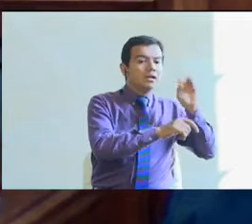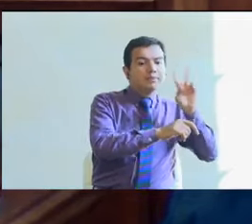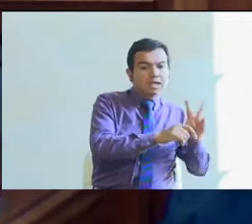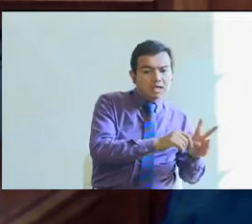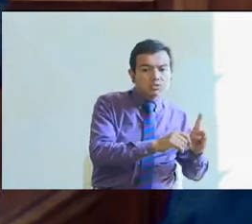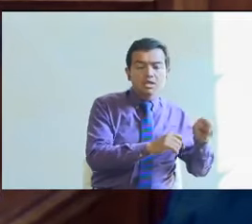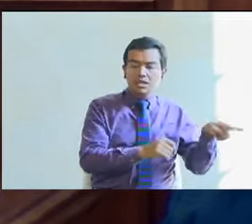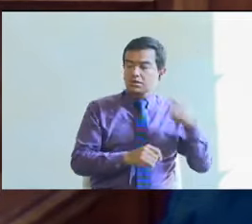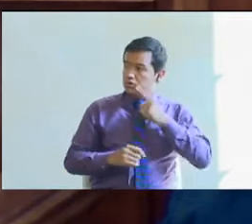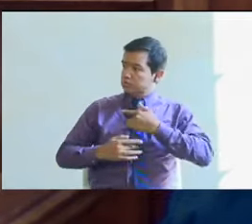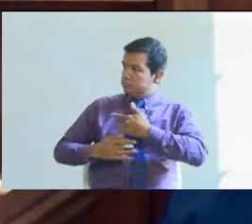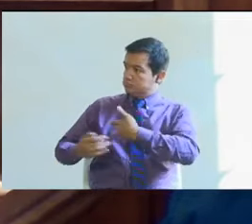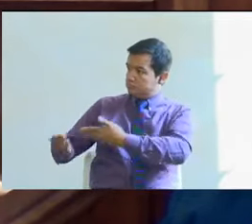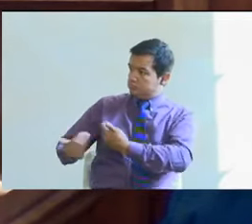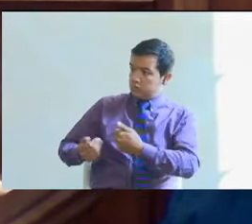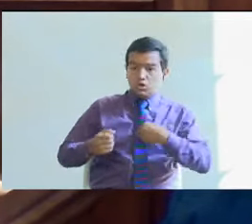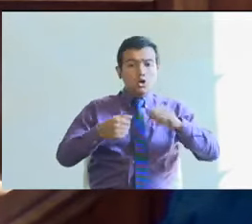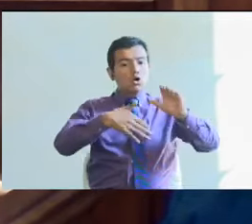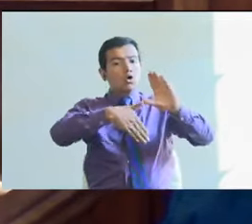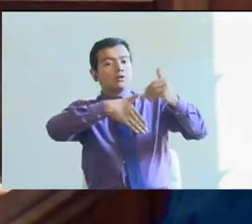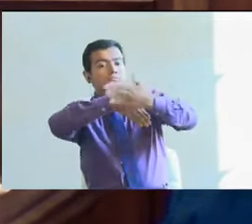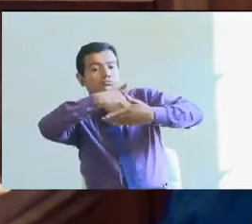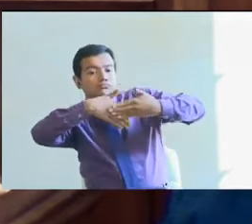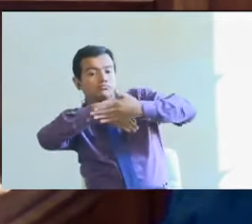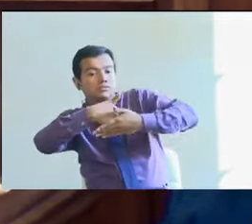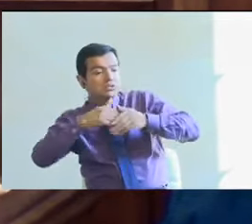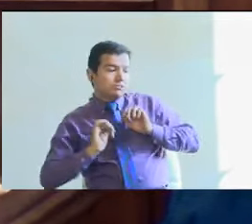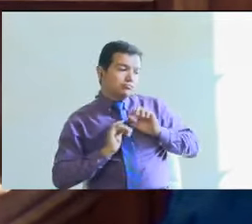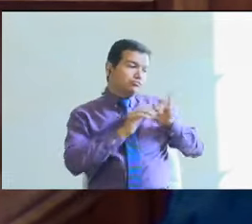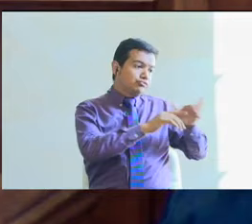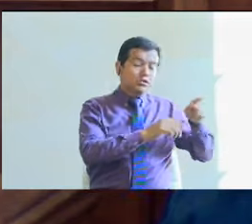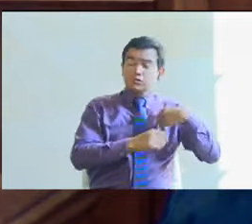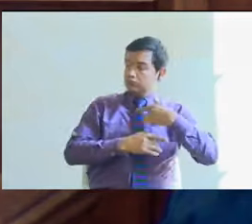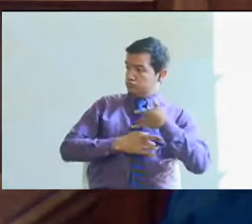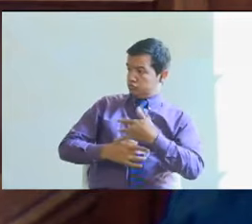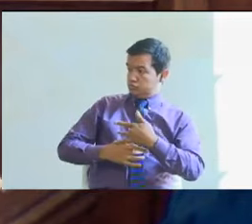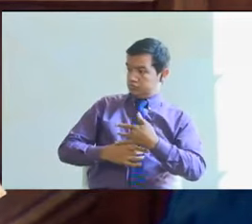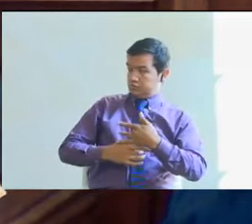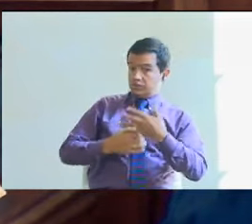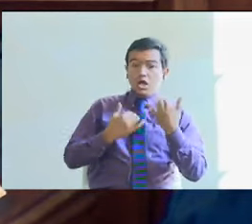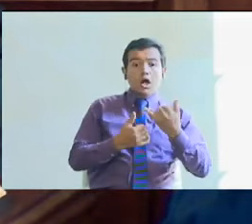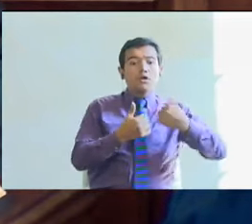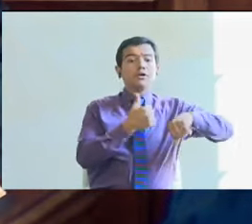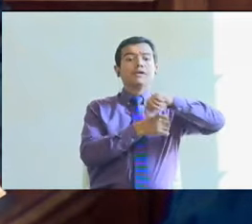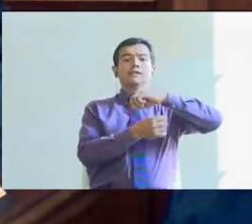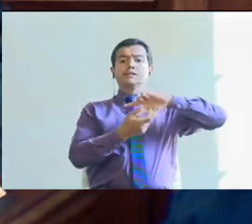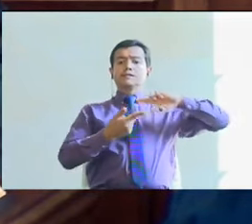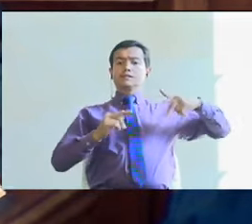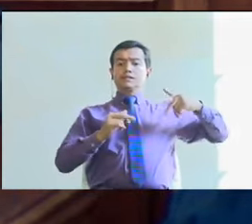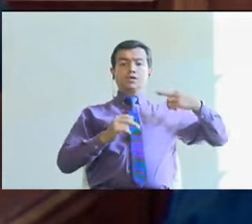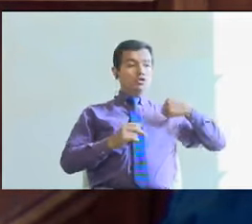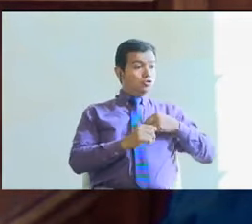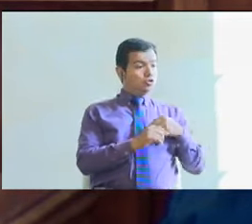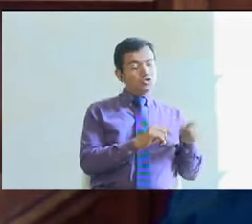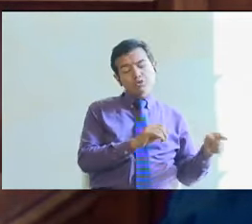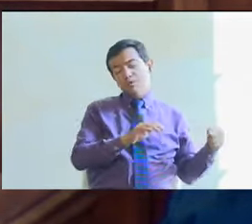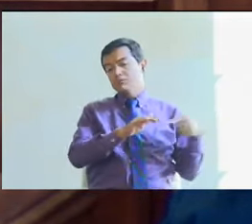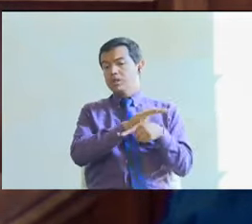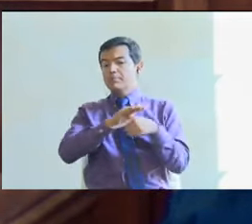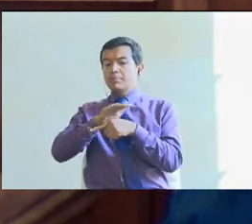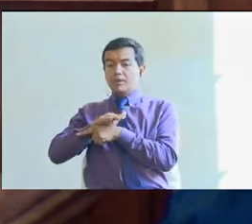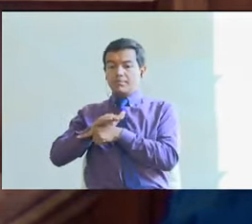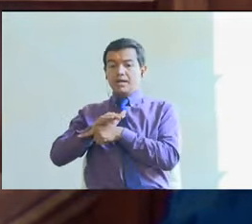emigrar y buena parte de esa emigración está en Colombia Quiero agradecer por los esfuerzos que se ha hecho desde la cámara de